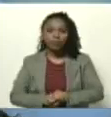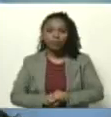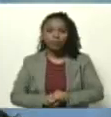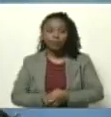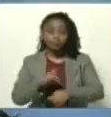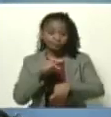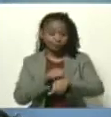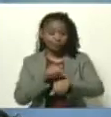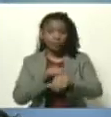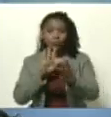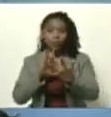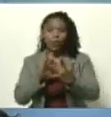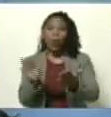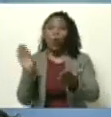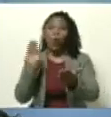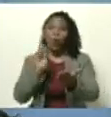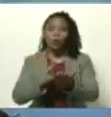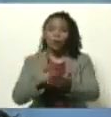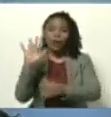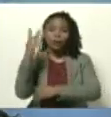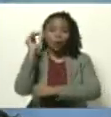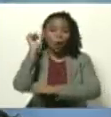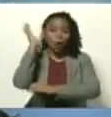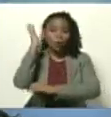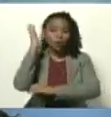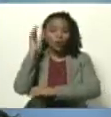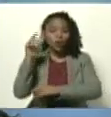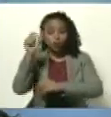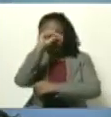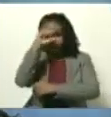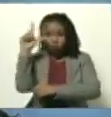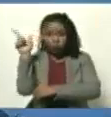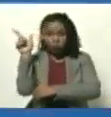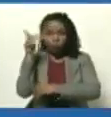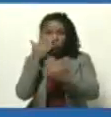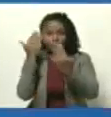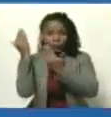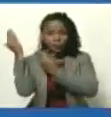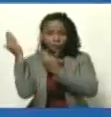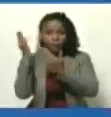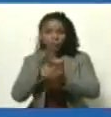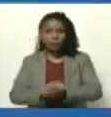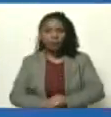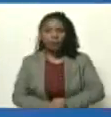Bien, y a esta hora nos conectamos nuevamente con el quinto congreso del Partido Socialista Unido de Venezuela. Adelante.